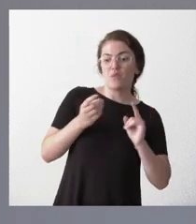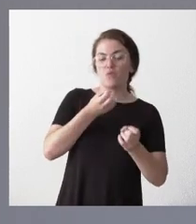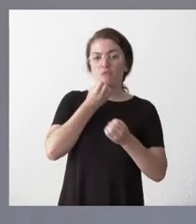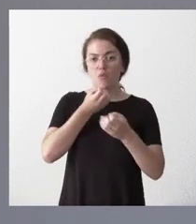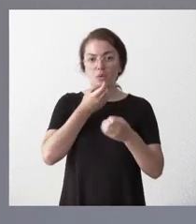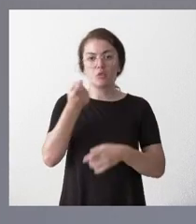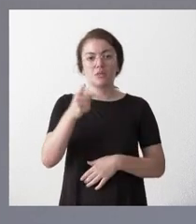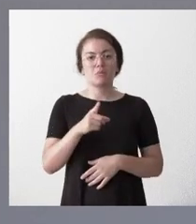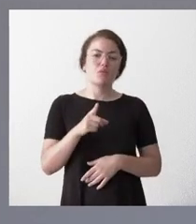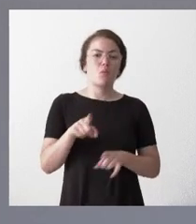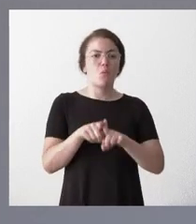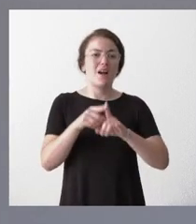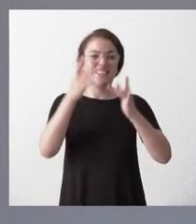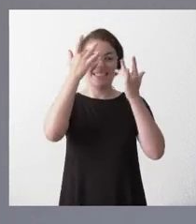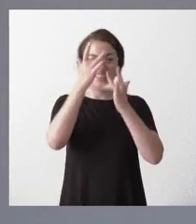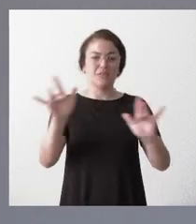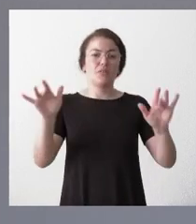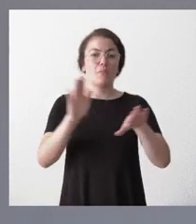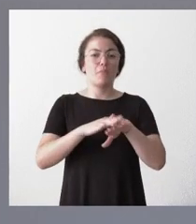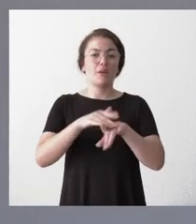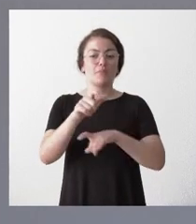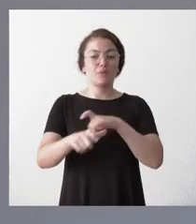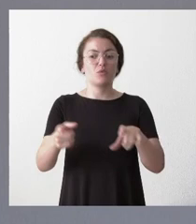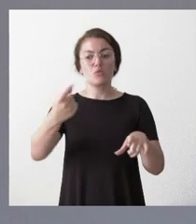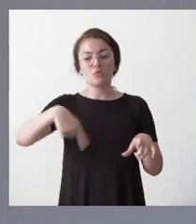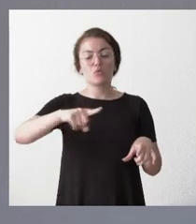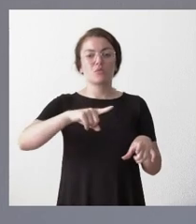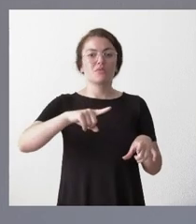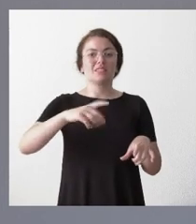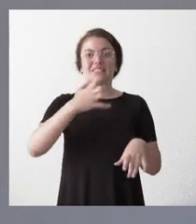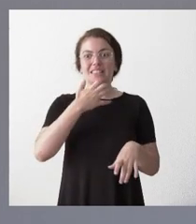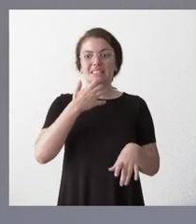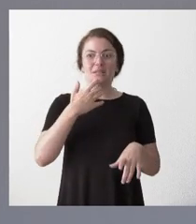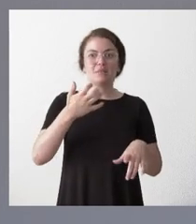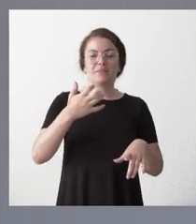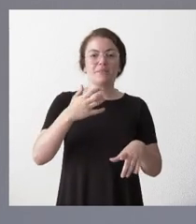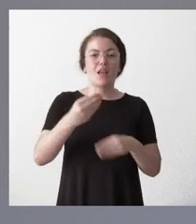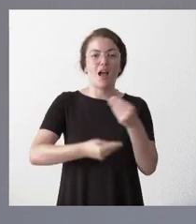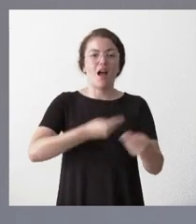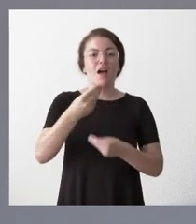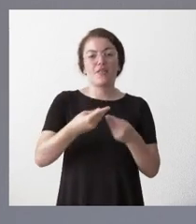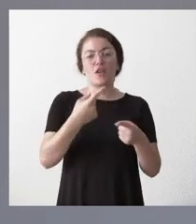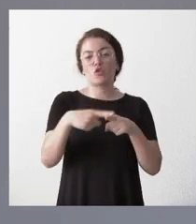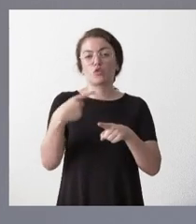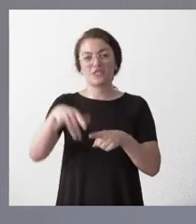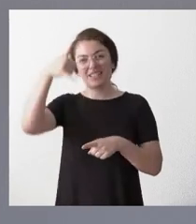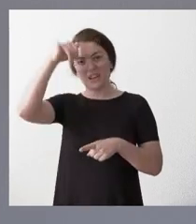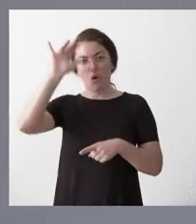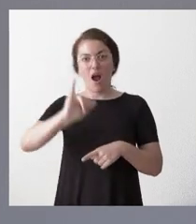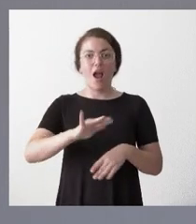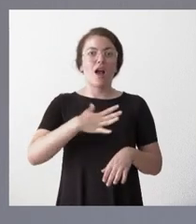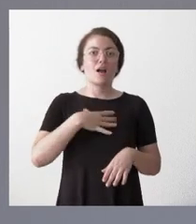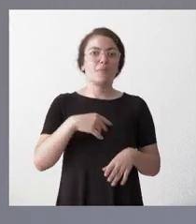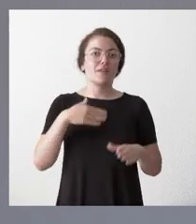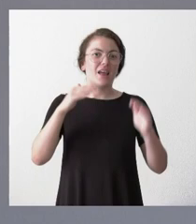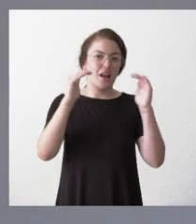básicamente, de sensibilización del conjunto de la sociedad para que aquellas personas que tienen actividades de riesgo pues las reduzcan o las eliminen y, lógicamente, colabore el conjunto